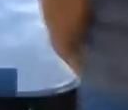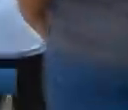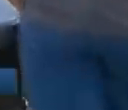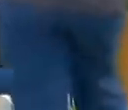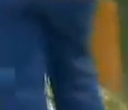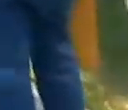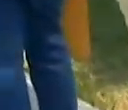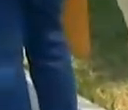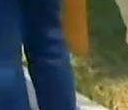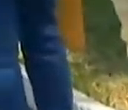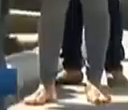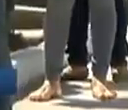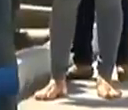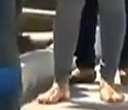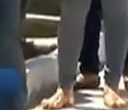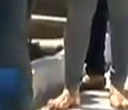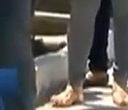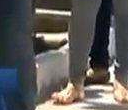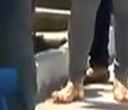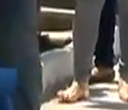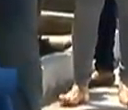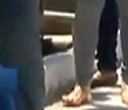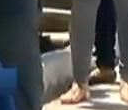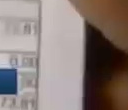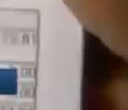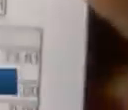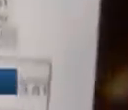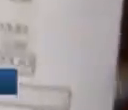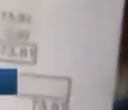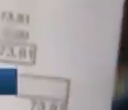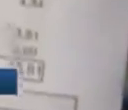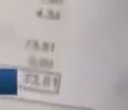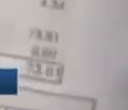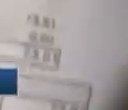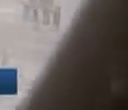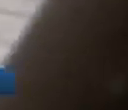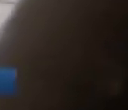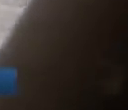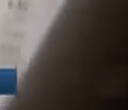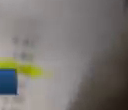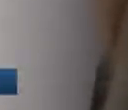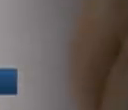emitió en este mes además no se realizarán cortes de energía